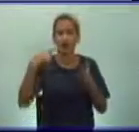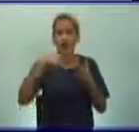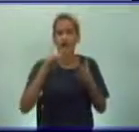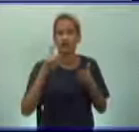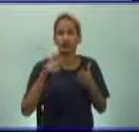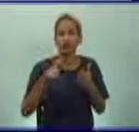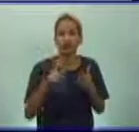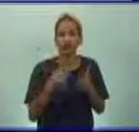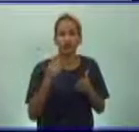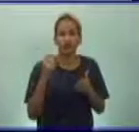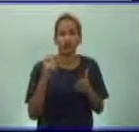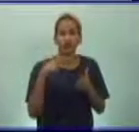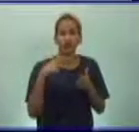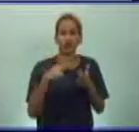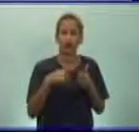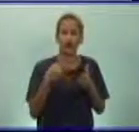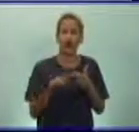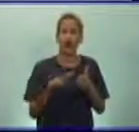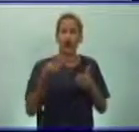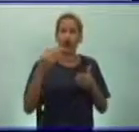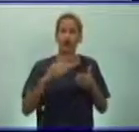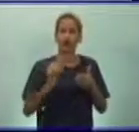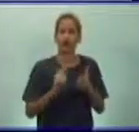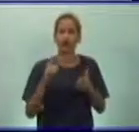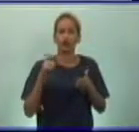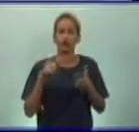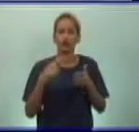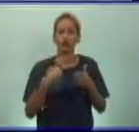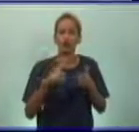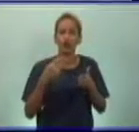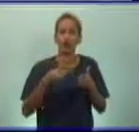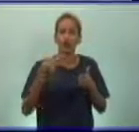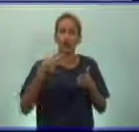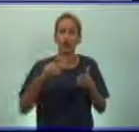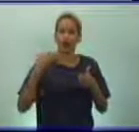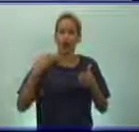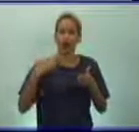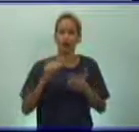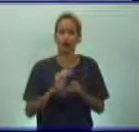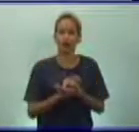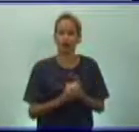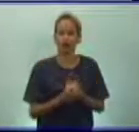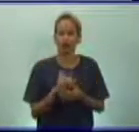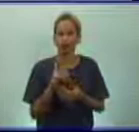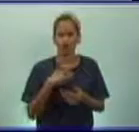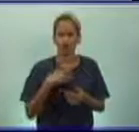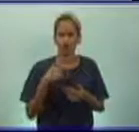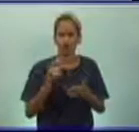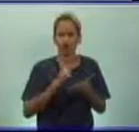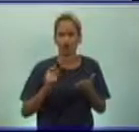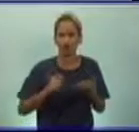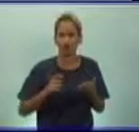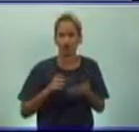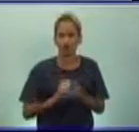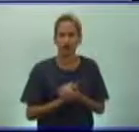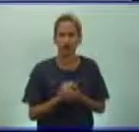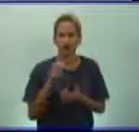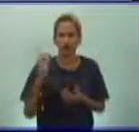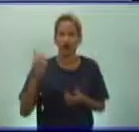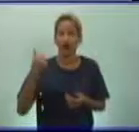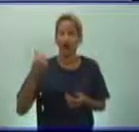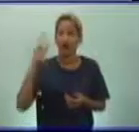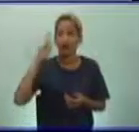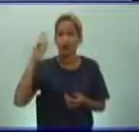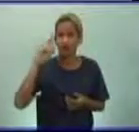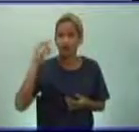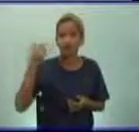Díganle a sus familiares la primera que encuentren de cada tipo. No las tienen que escribir. Les adelanto que